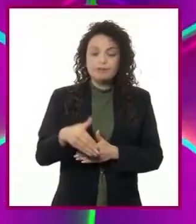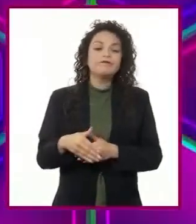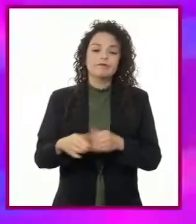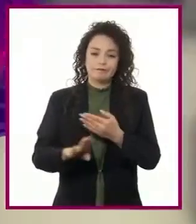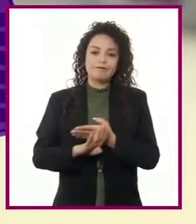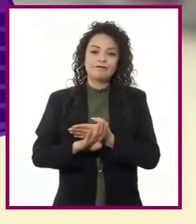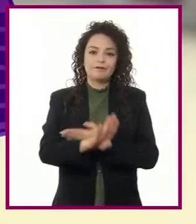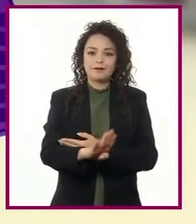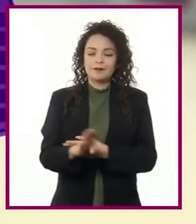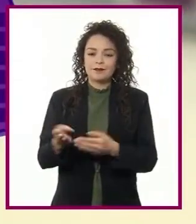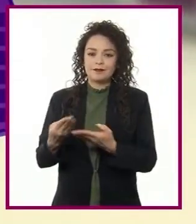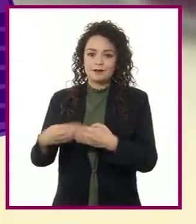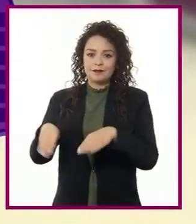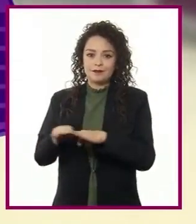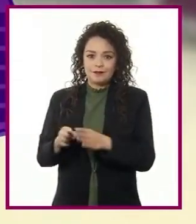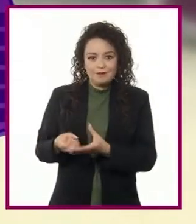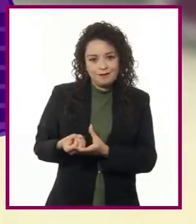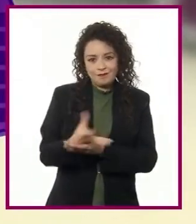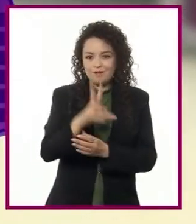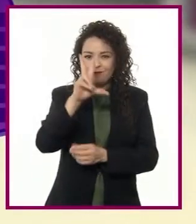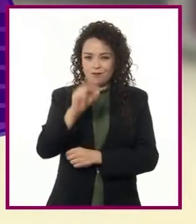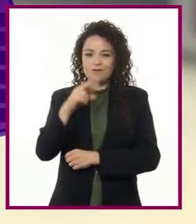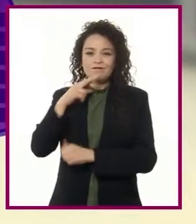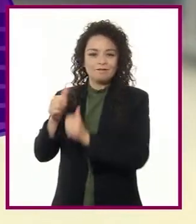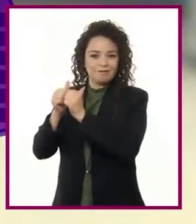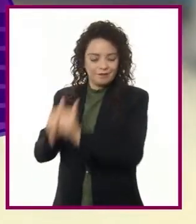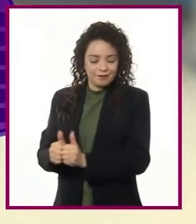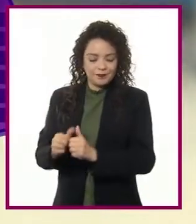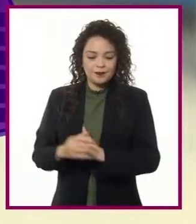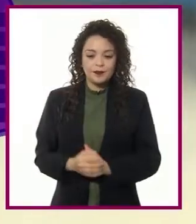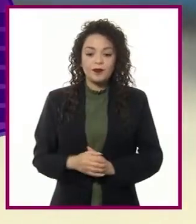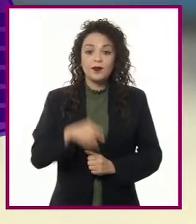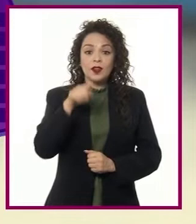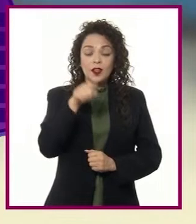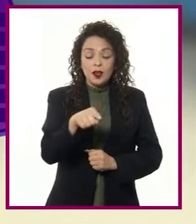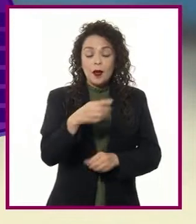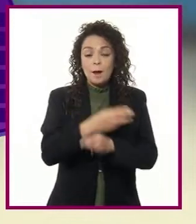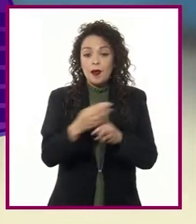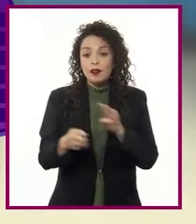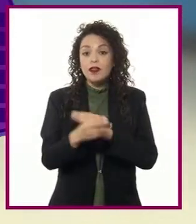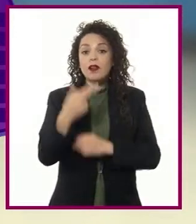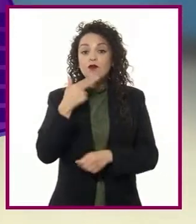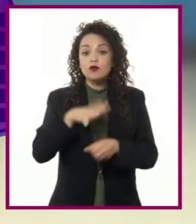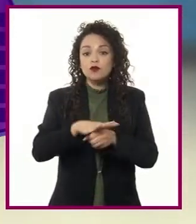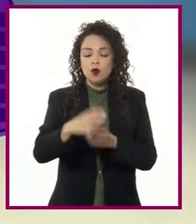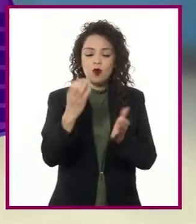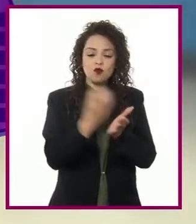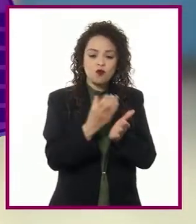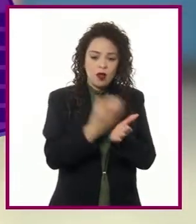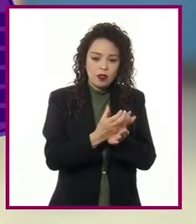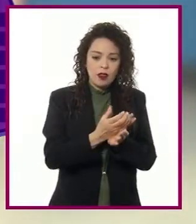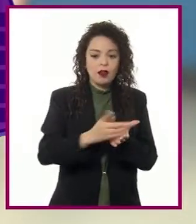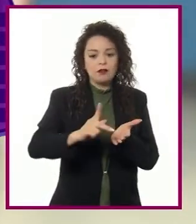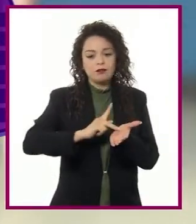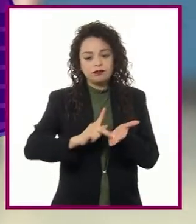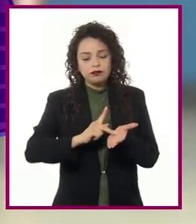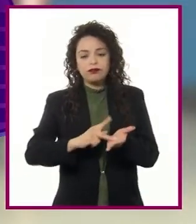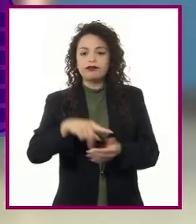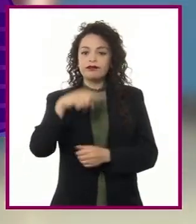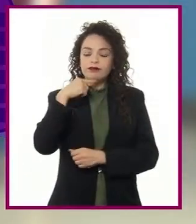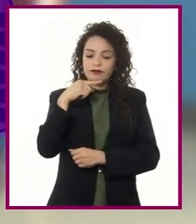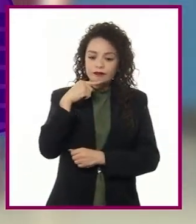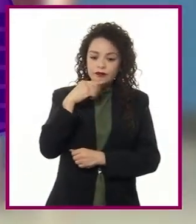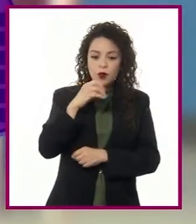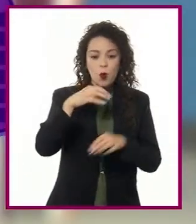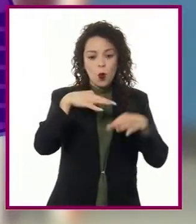casa. Deberán tener a la mano su cuaderno o una hoja, un bolígrafo o un lápiz para anotar las ideas